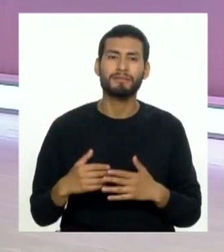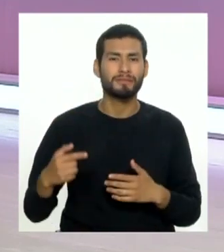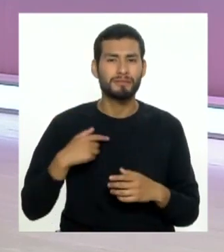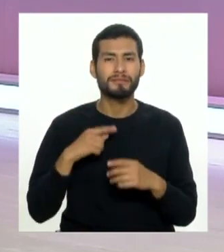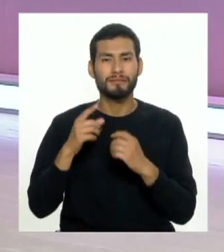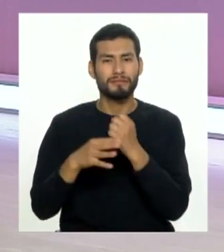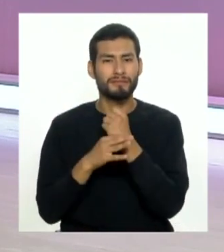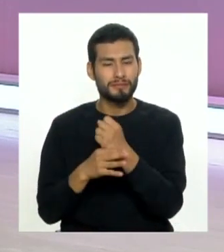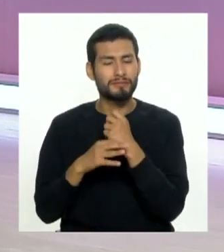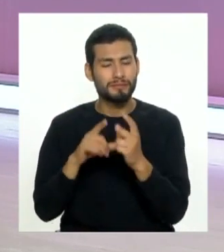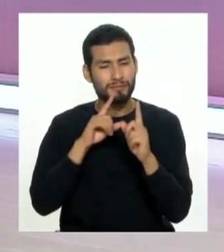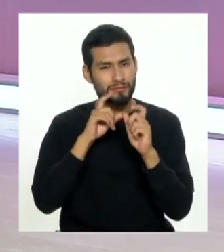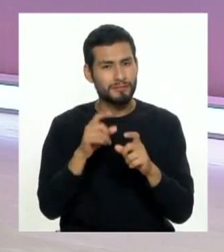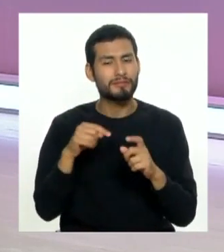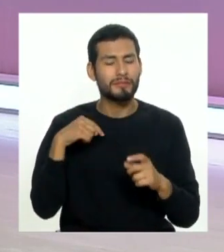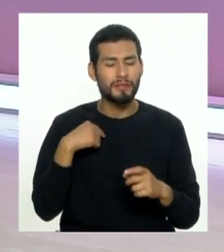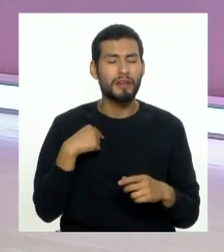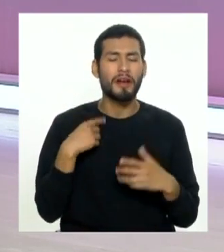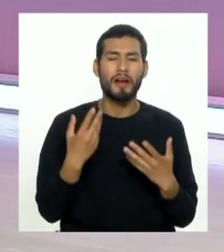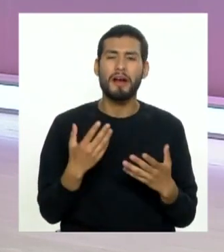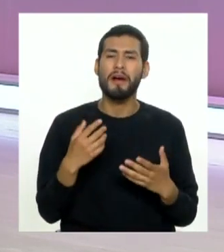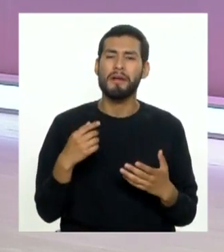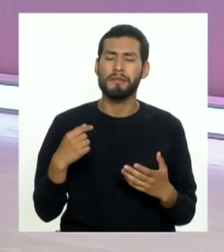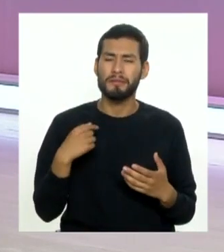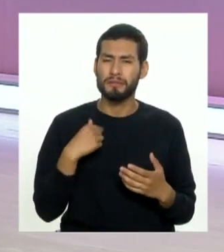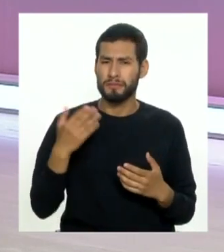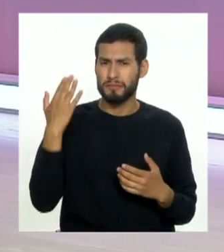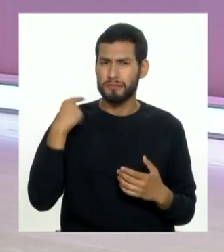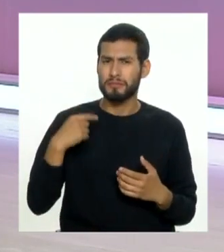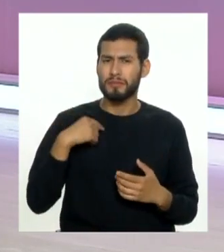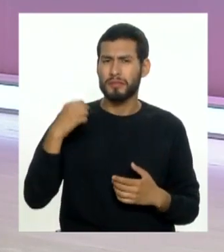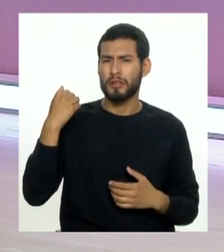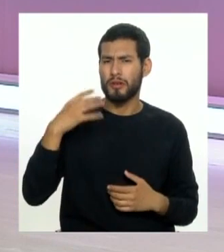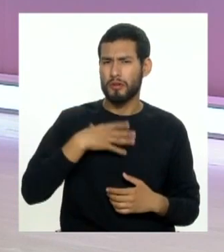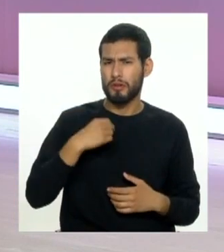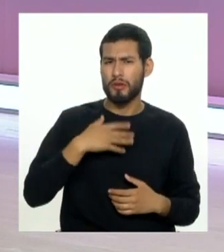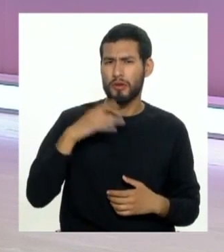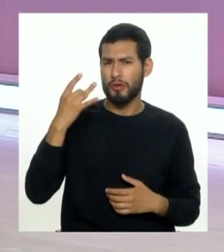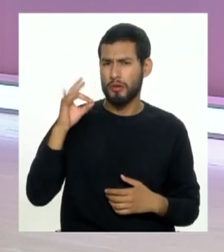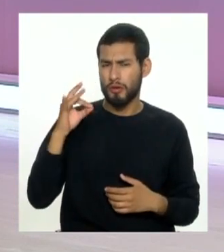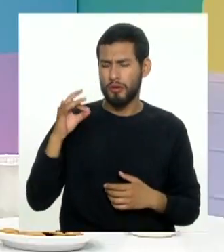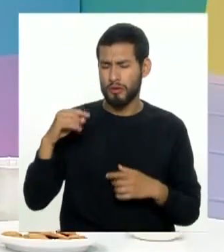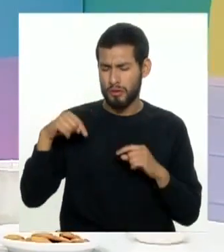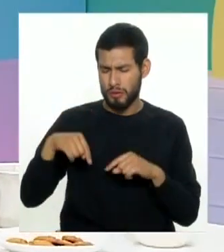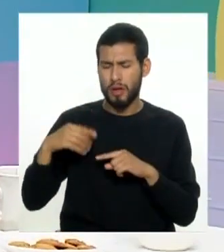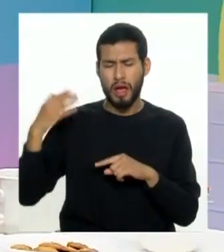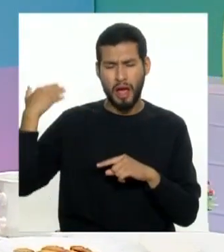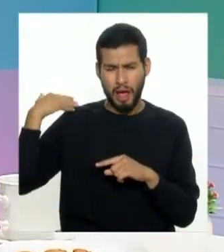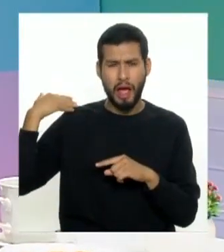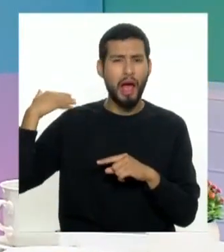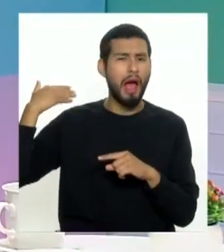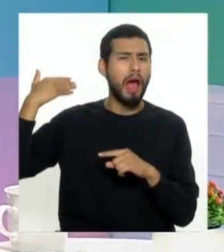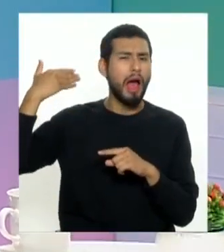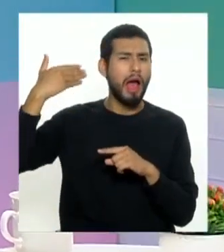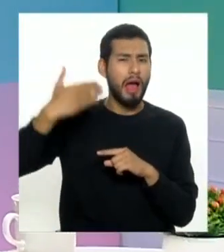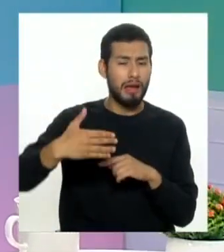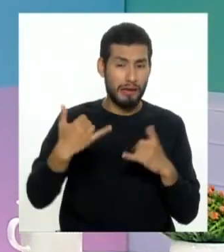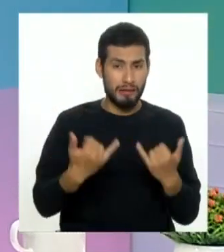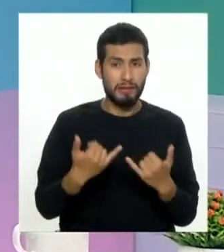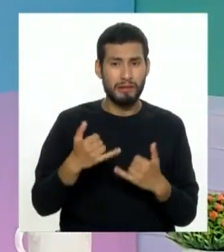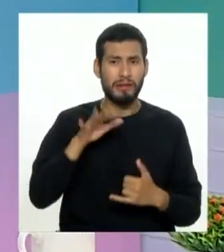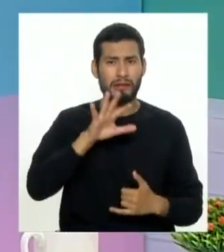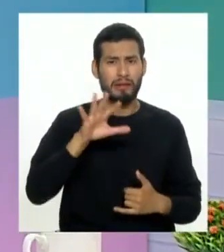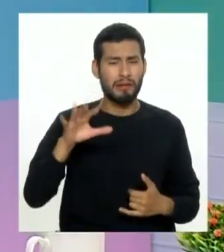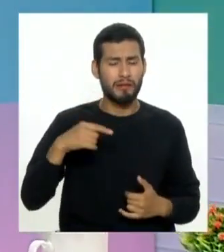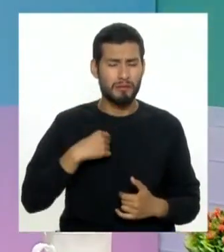doctor. Yo tengo epilepsia desde los 18 años, ya tengo 55 años, todo ese tiempo con epilepsia. Le